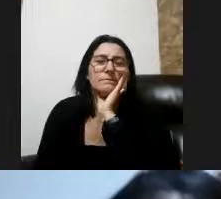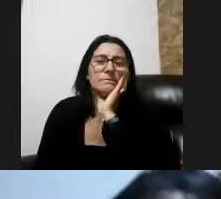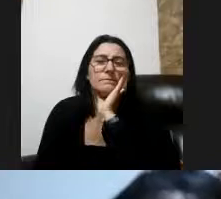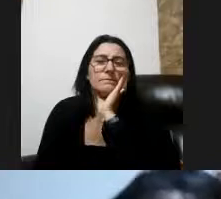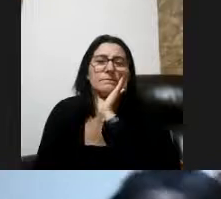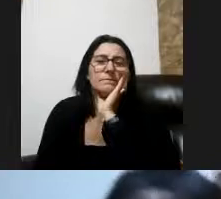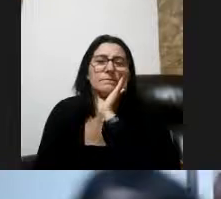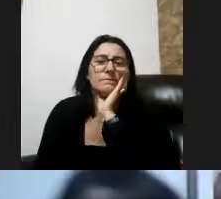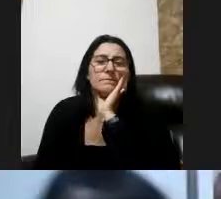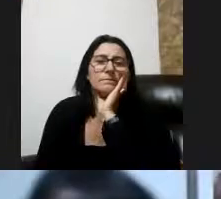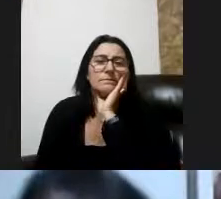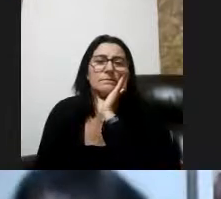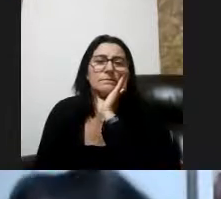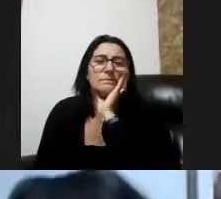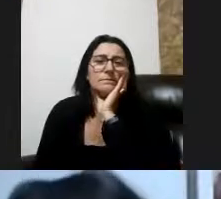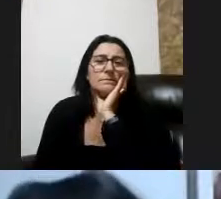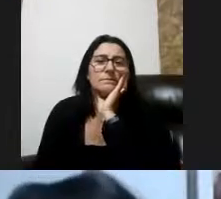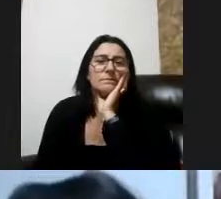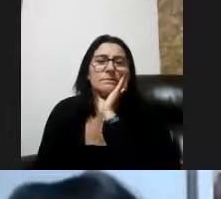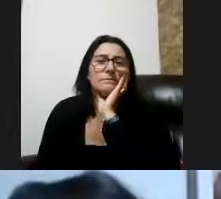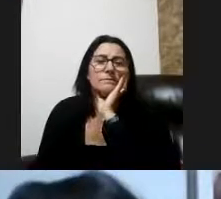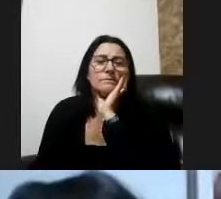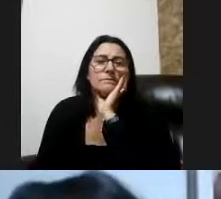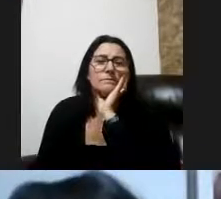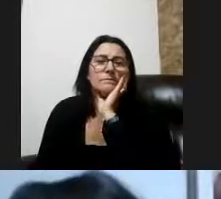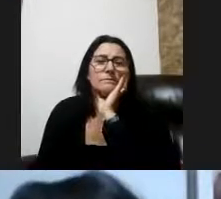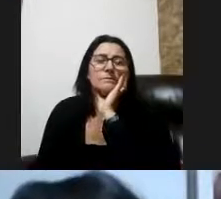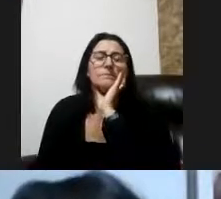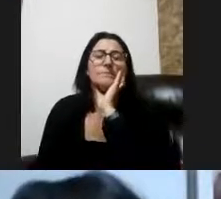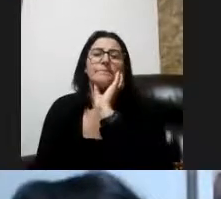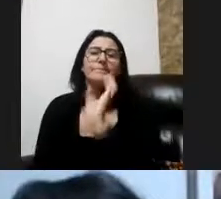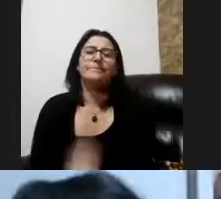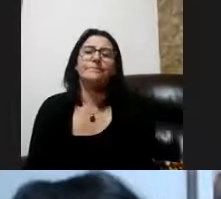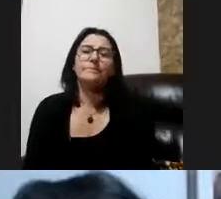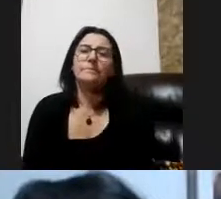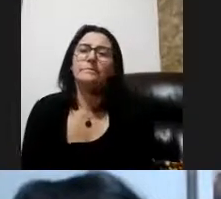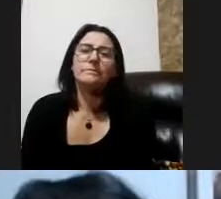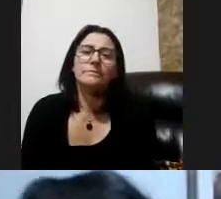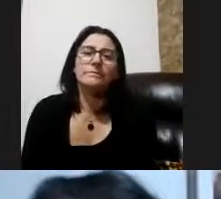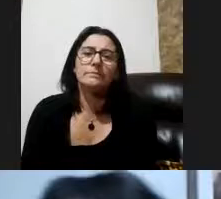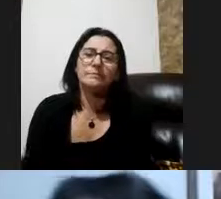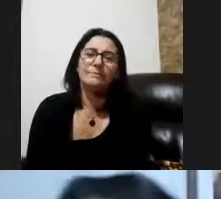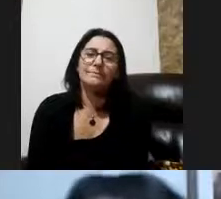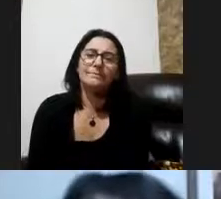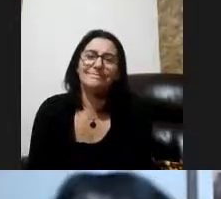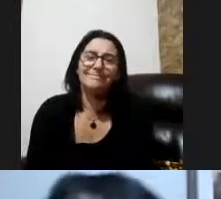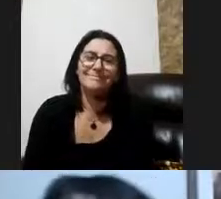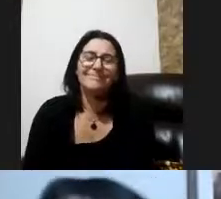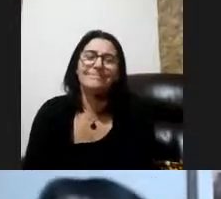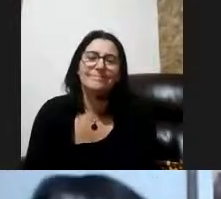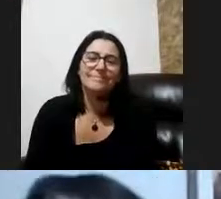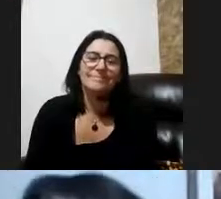campo de látex, ese fabricado con el condón, la verdad, es una porquería, yo qué sé, la verdad, ¿no? Es